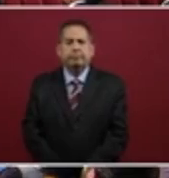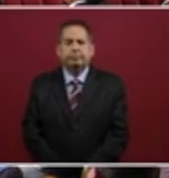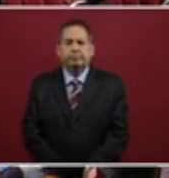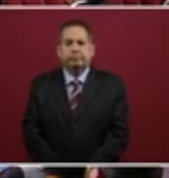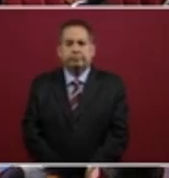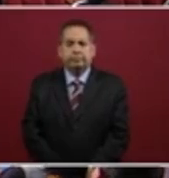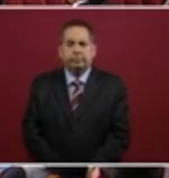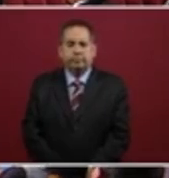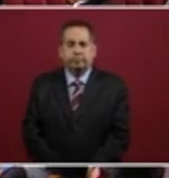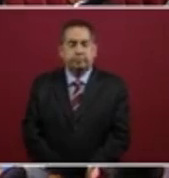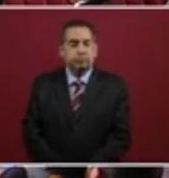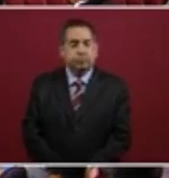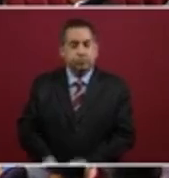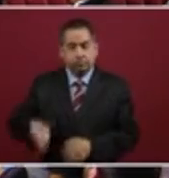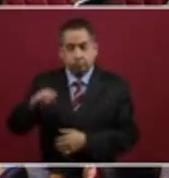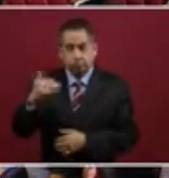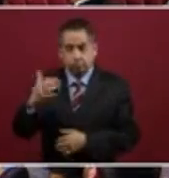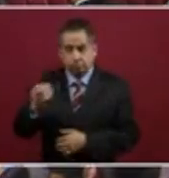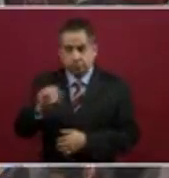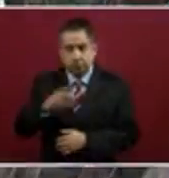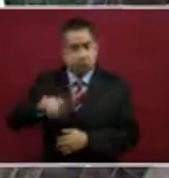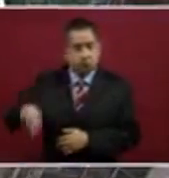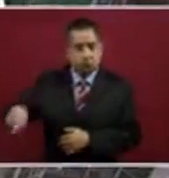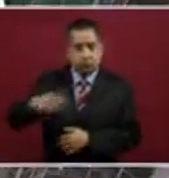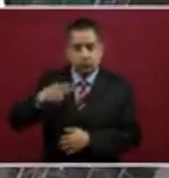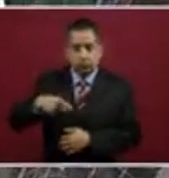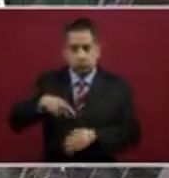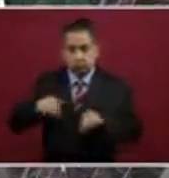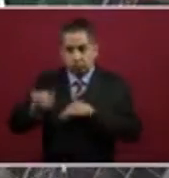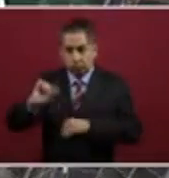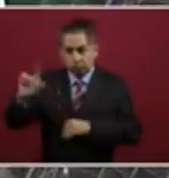Mayo, mes de la declaración patrimonial y de intereses.